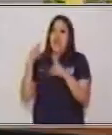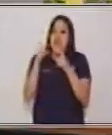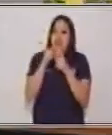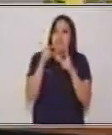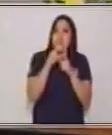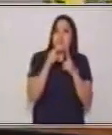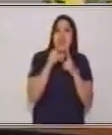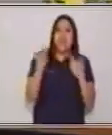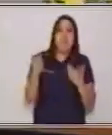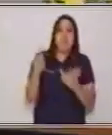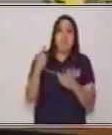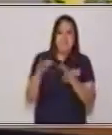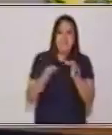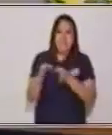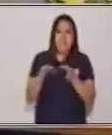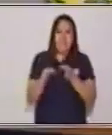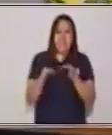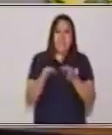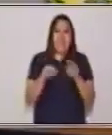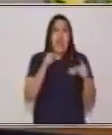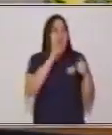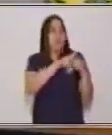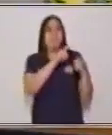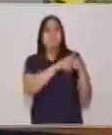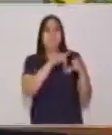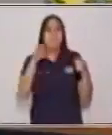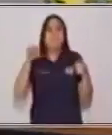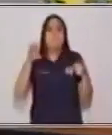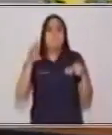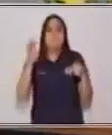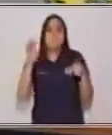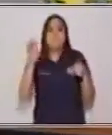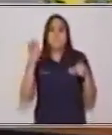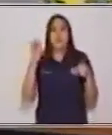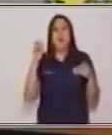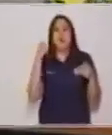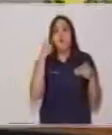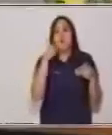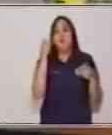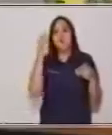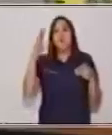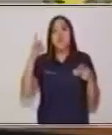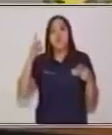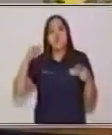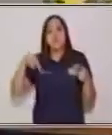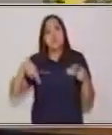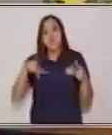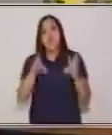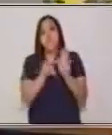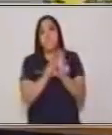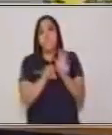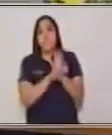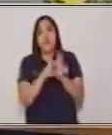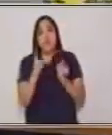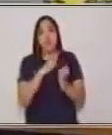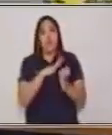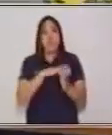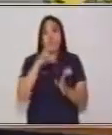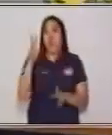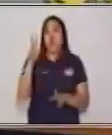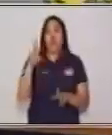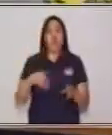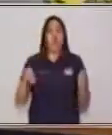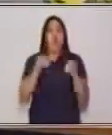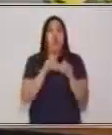la preposición. Cuando usted está frente a una parte, a un sintagma, que tiene 2 o 3 más palabras, en